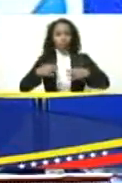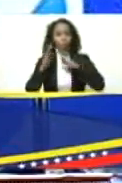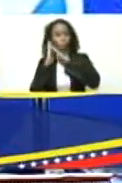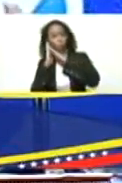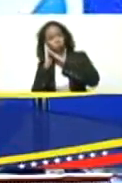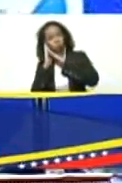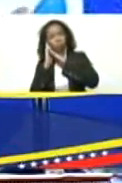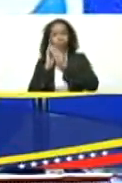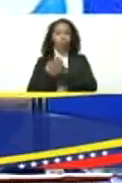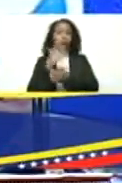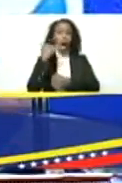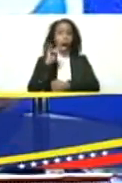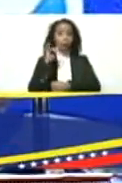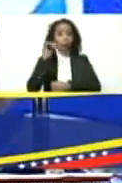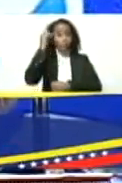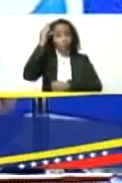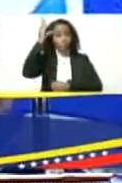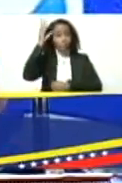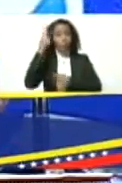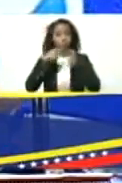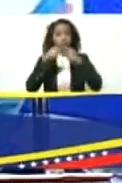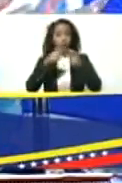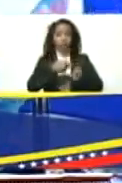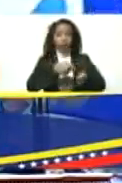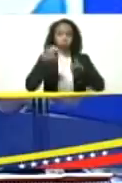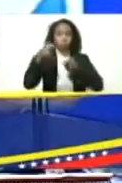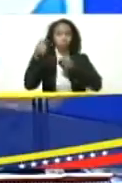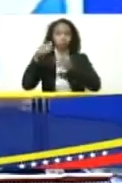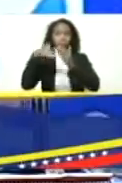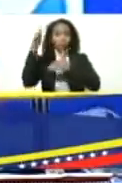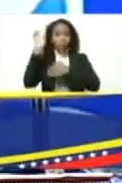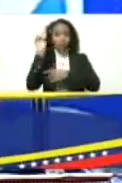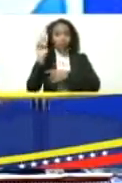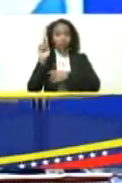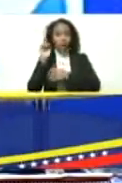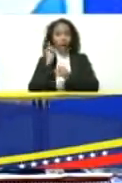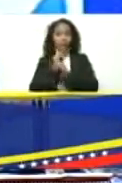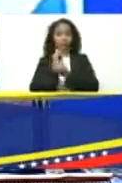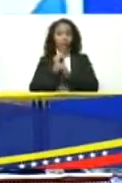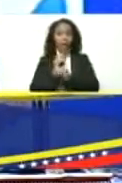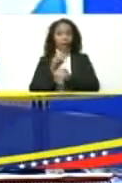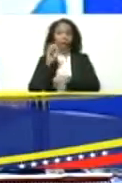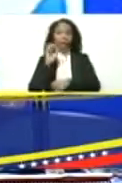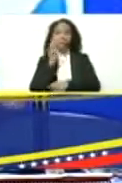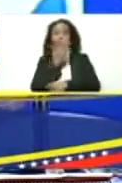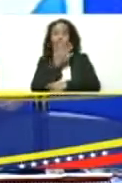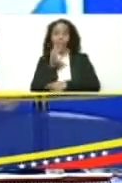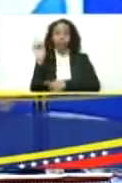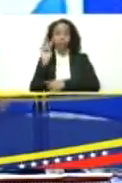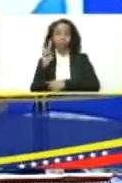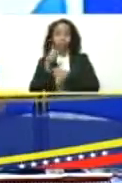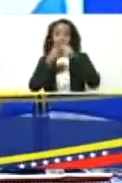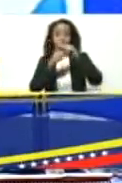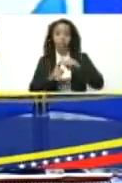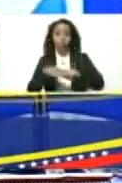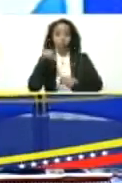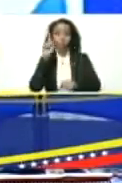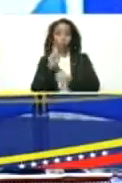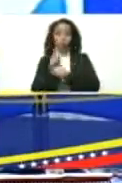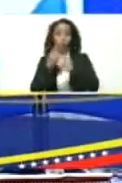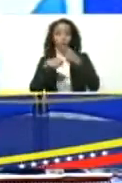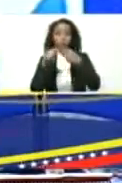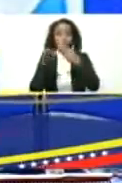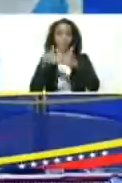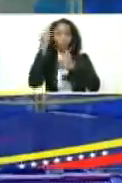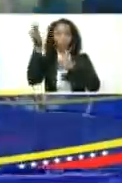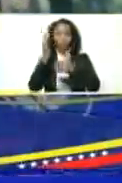tienen capacidad y potencial para ser exportada. A la página de Vitrina Venezuela se va a sumar la ventanilla única de comercio